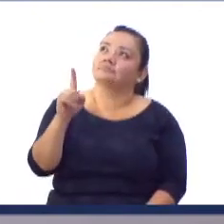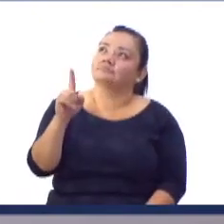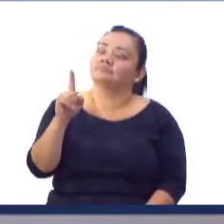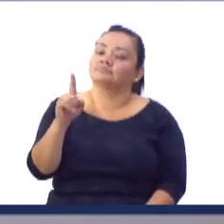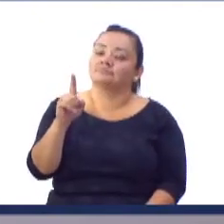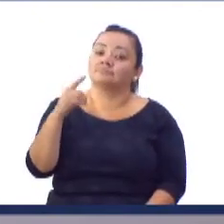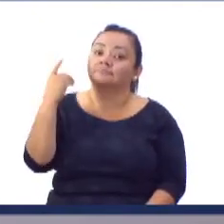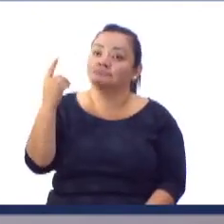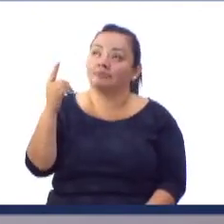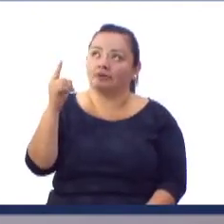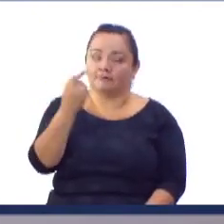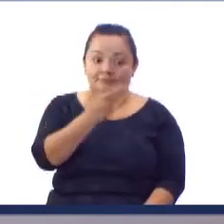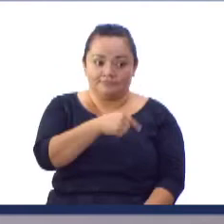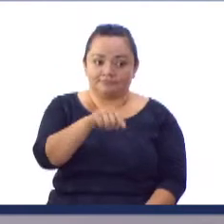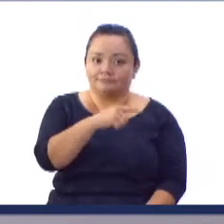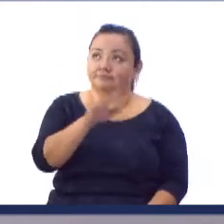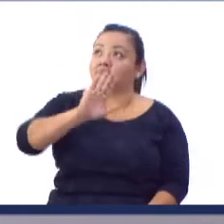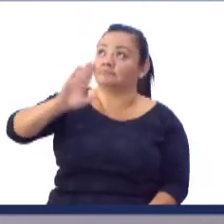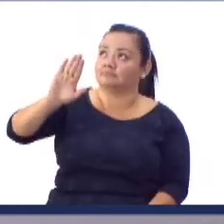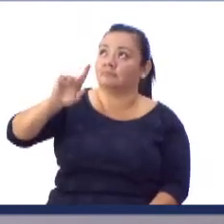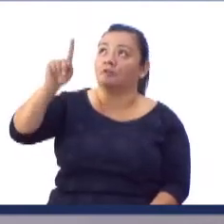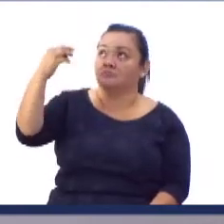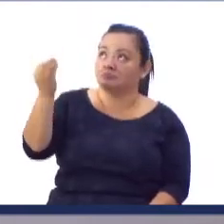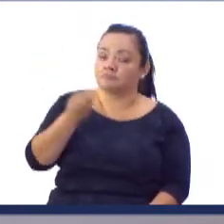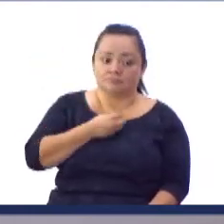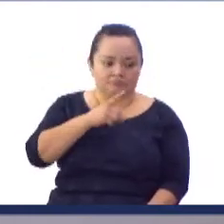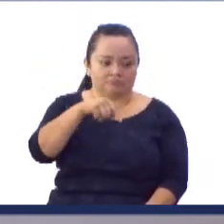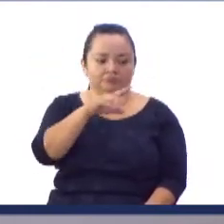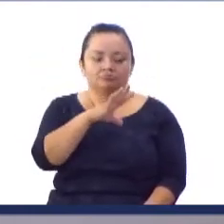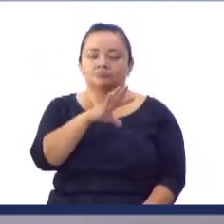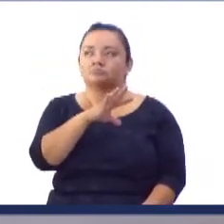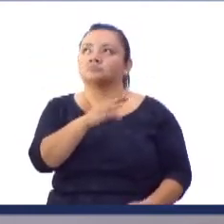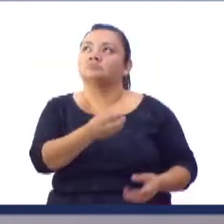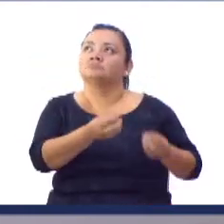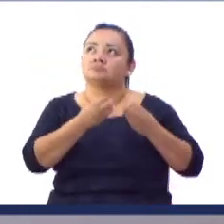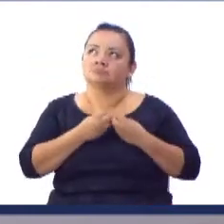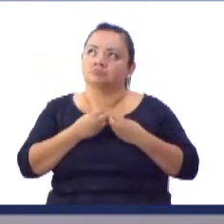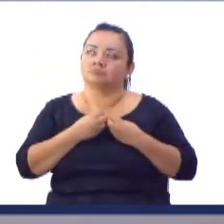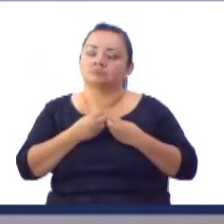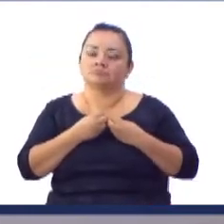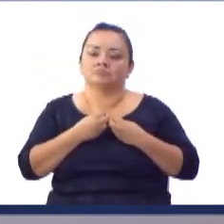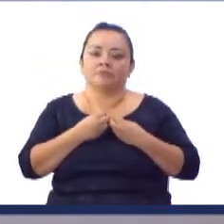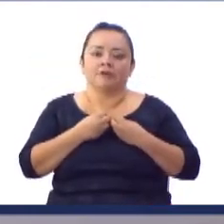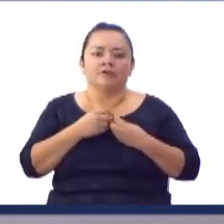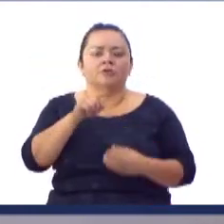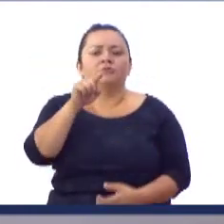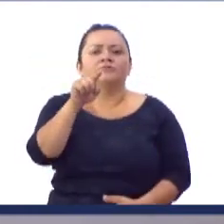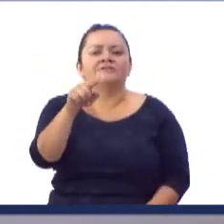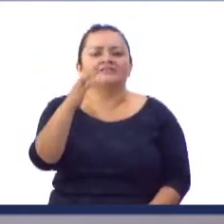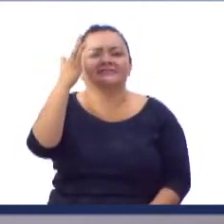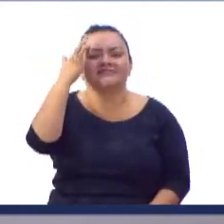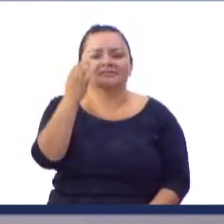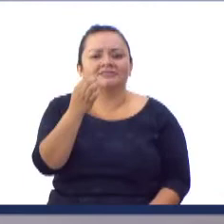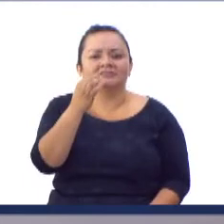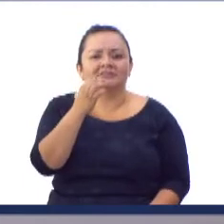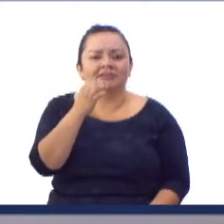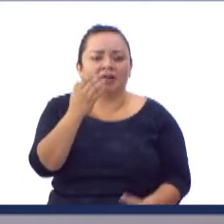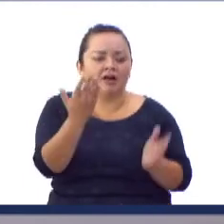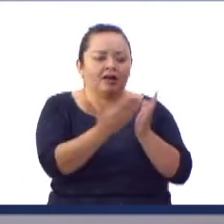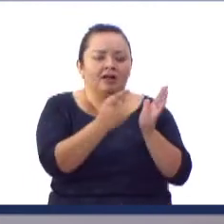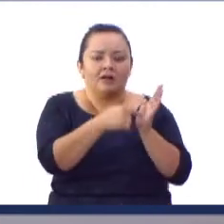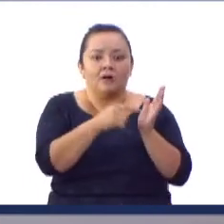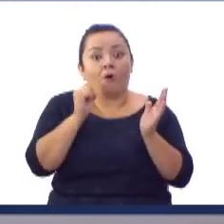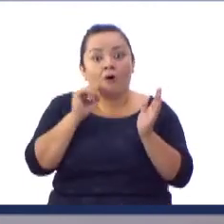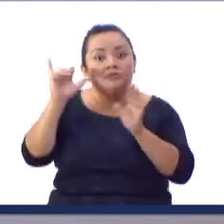y me lo diste y han guardado dice tu palabra a quien le va a creer usted a youtube o la palabra de